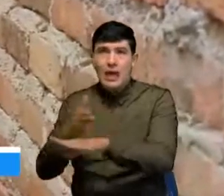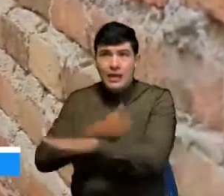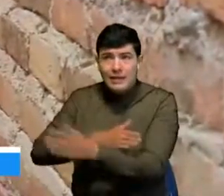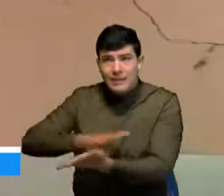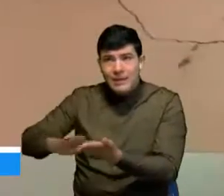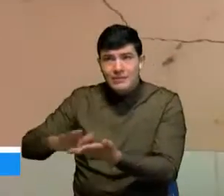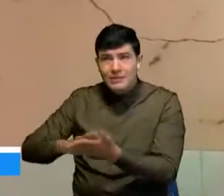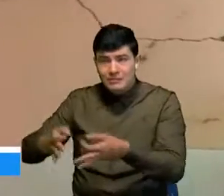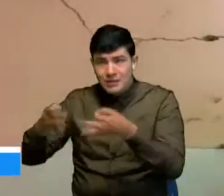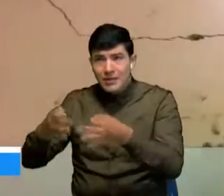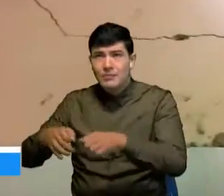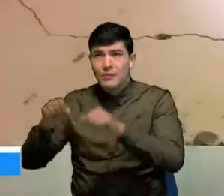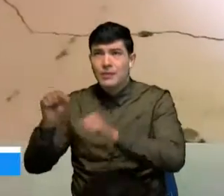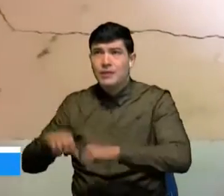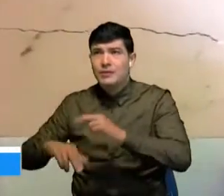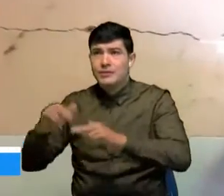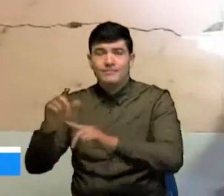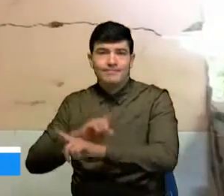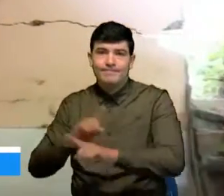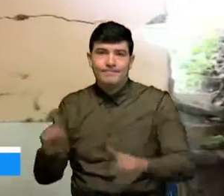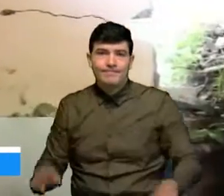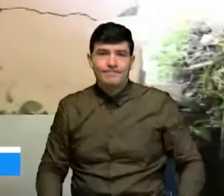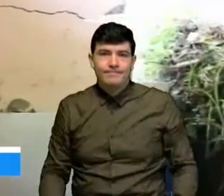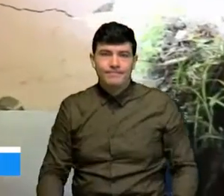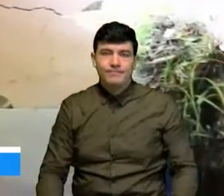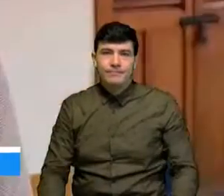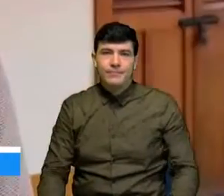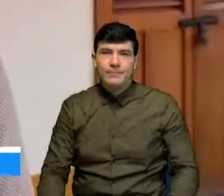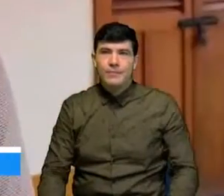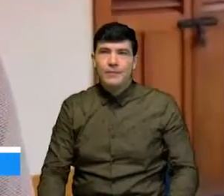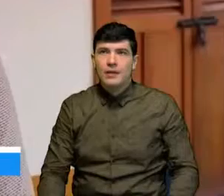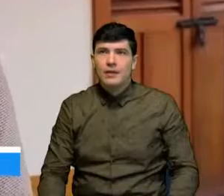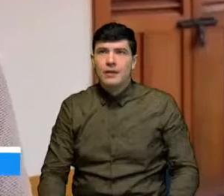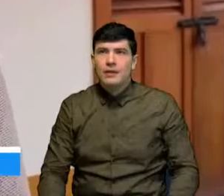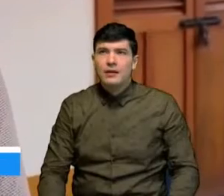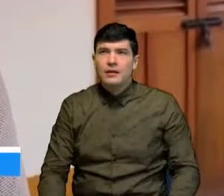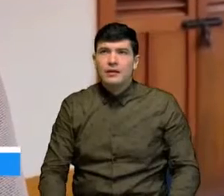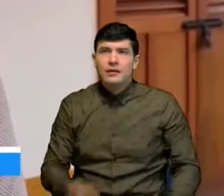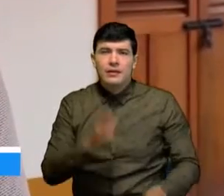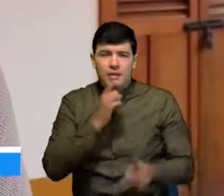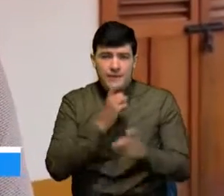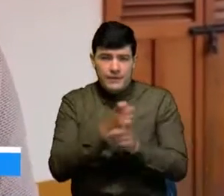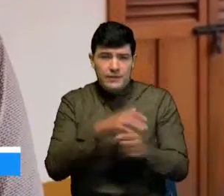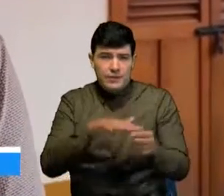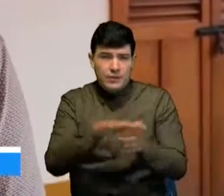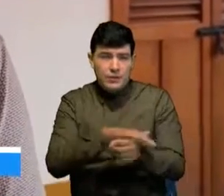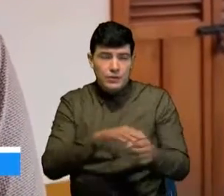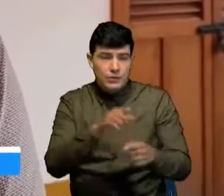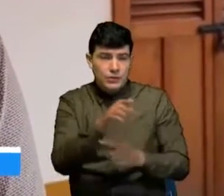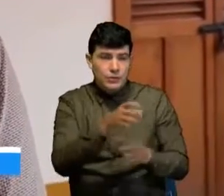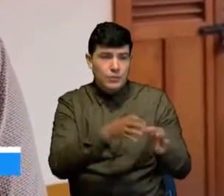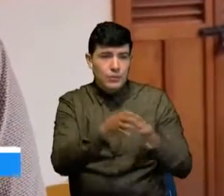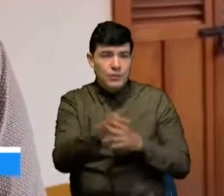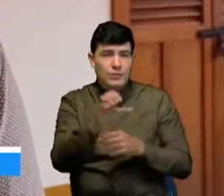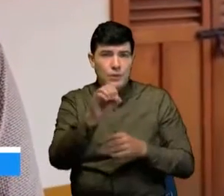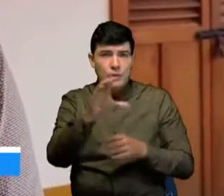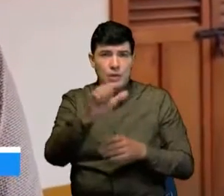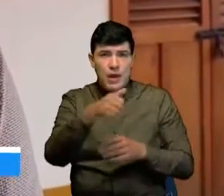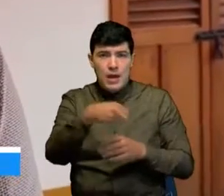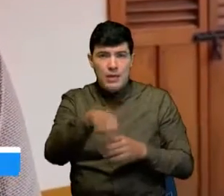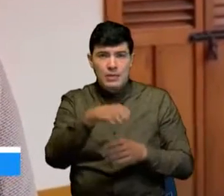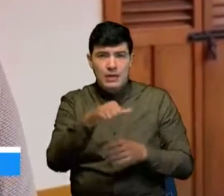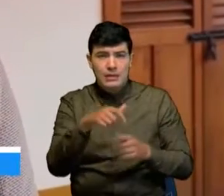para poder ejecutar las obras es la complicación en ocaña que hemos tenido son pernos son